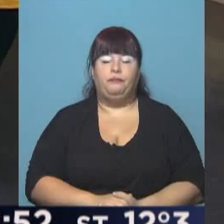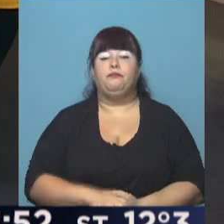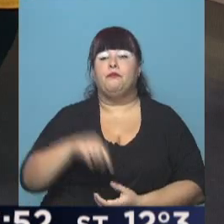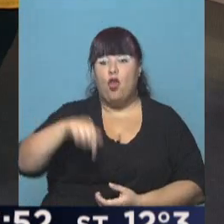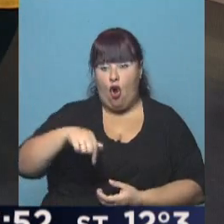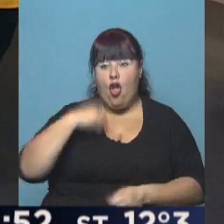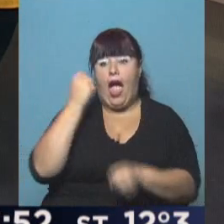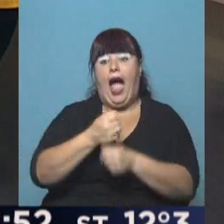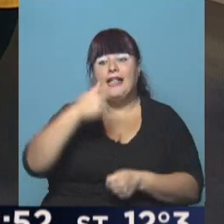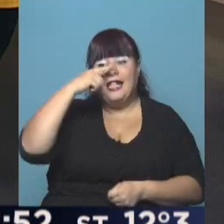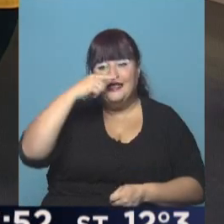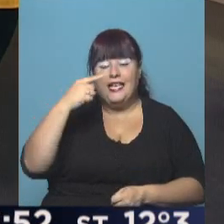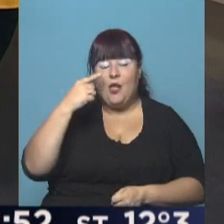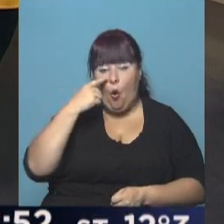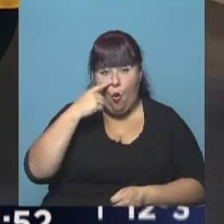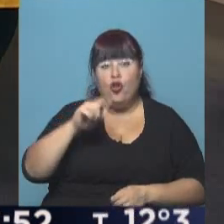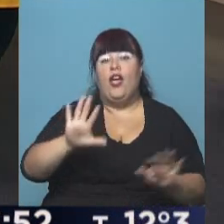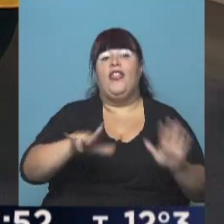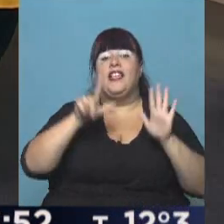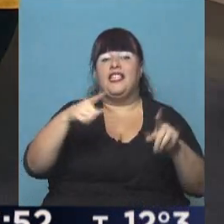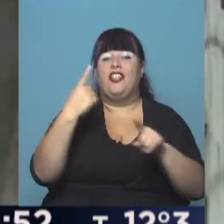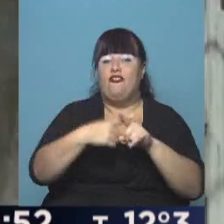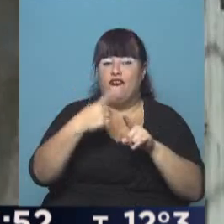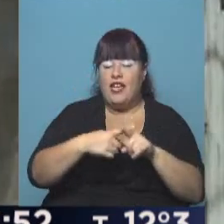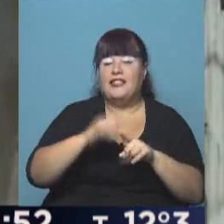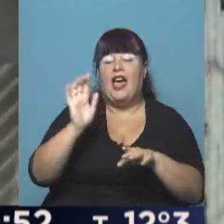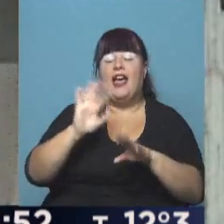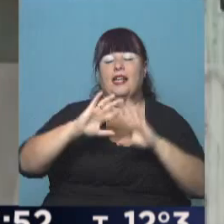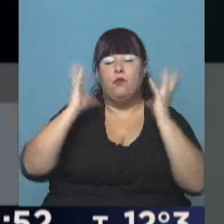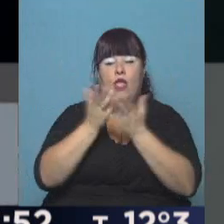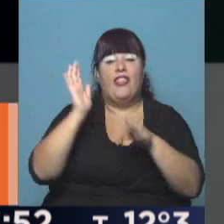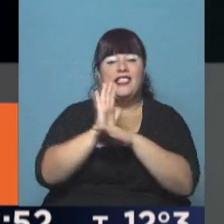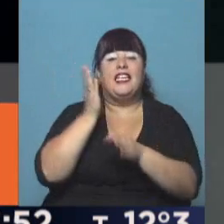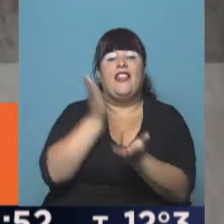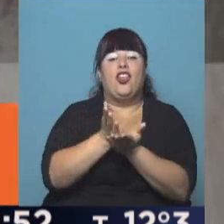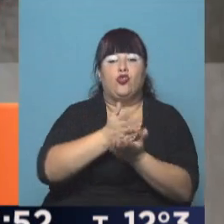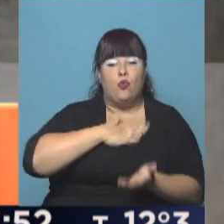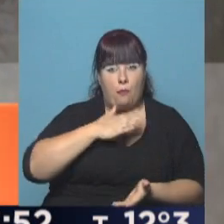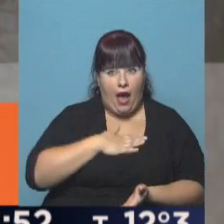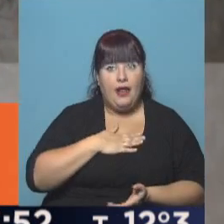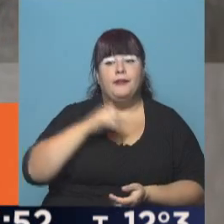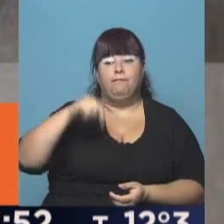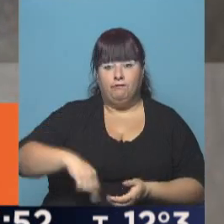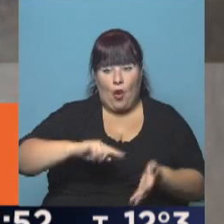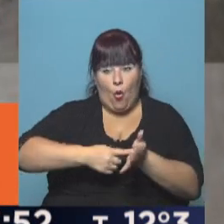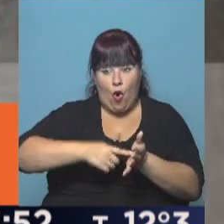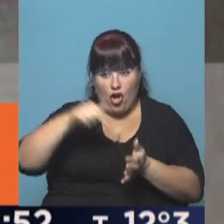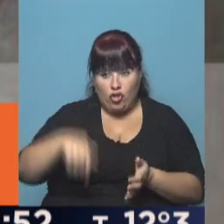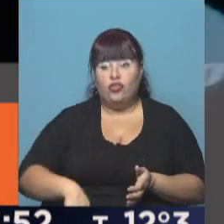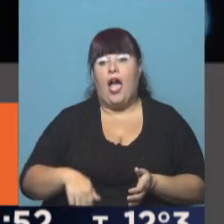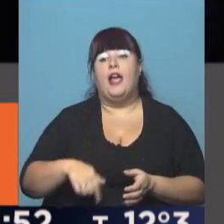Desde hoy y hasta el 7 de junio se vive la 17ª edición del Festival Internacional de Derechos Humanos aquí en la ciudad de Buenos